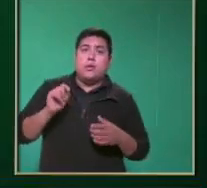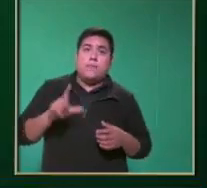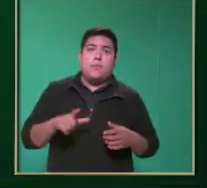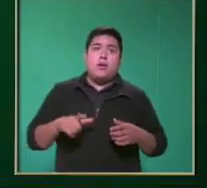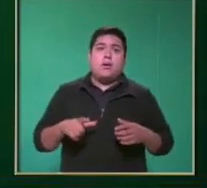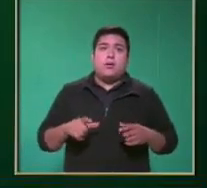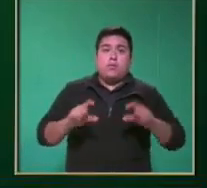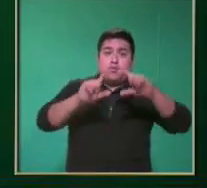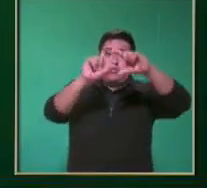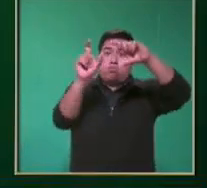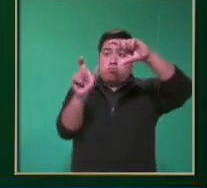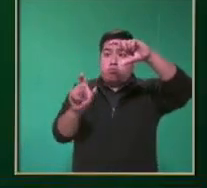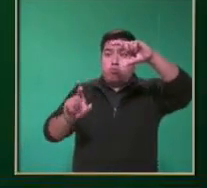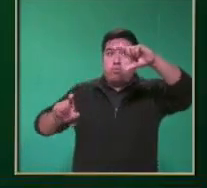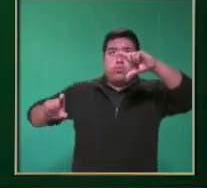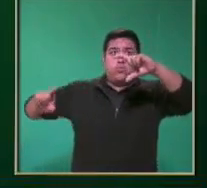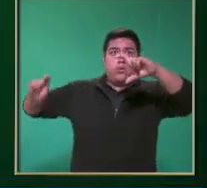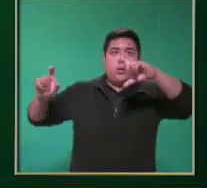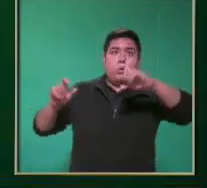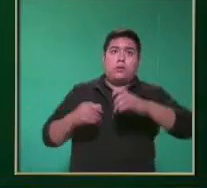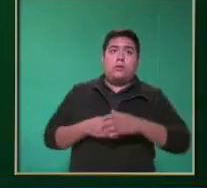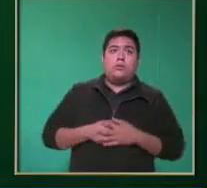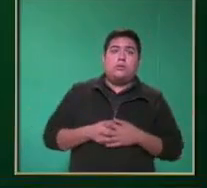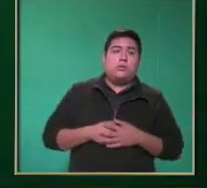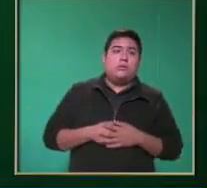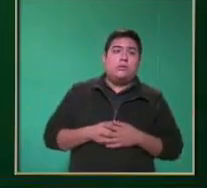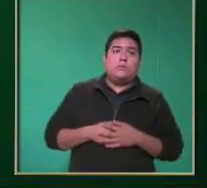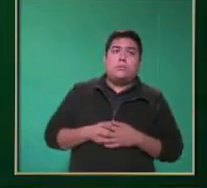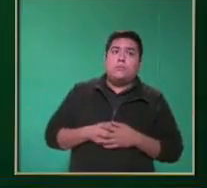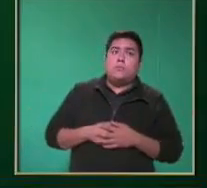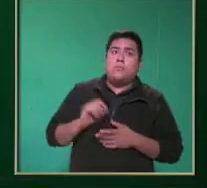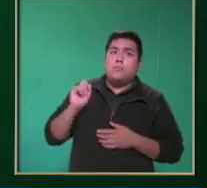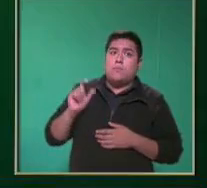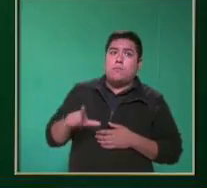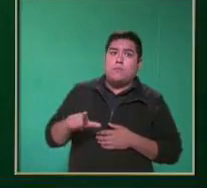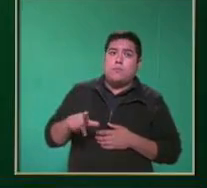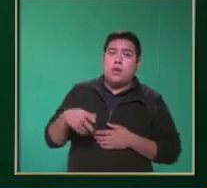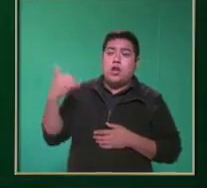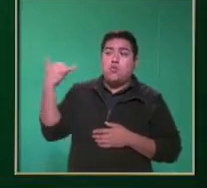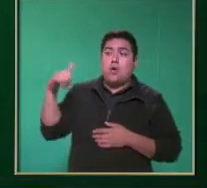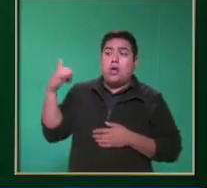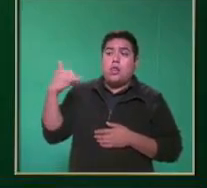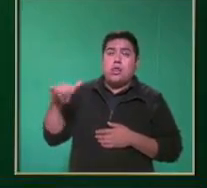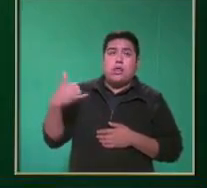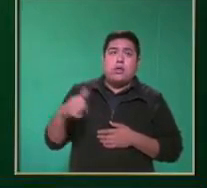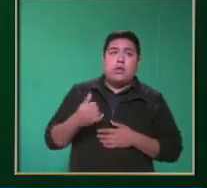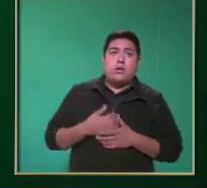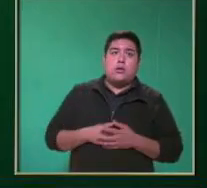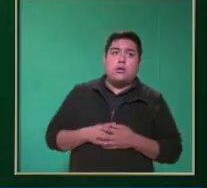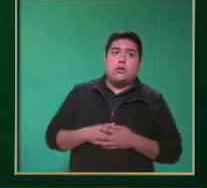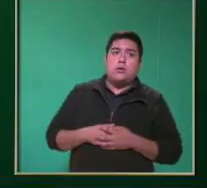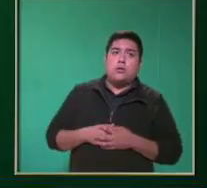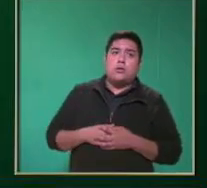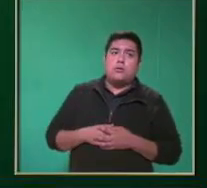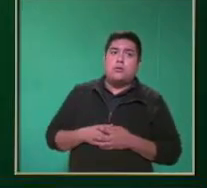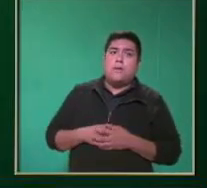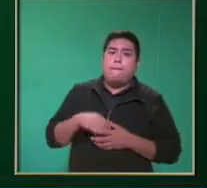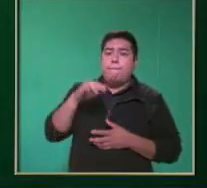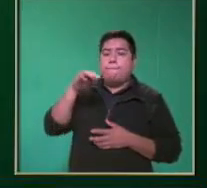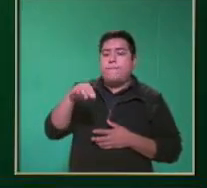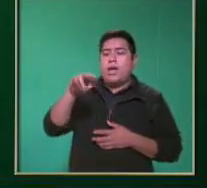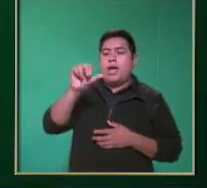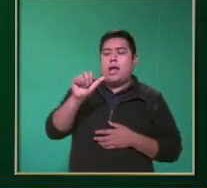el Golfo, por el Pacífico, y sobre todo en la península de Yucatán, donde tenemos una zona de manglares muy abundante